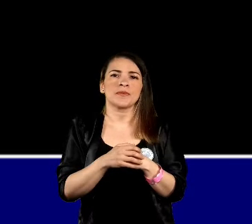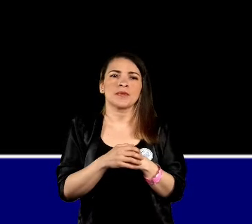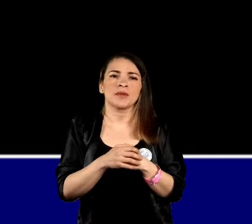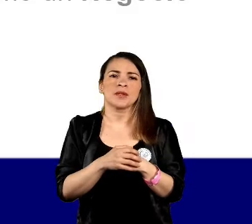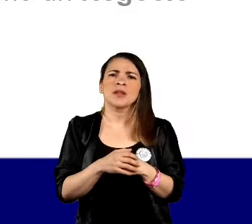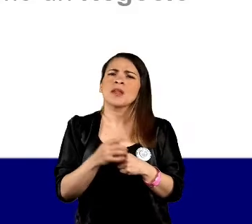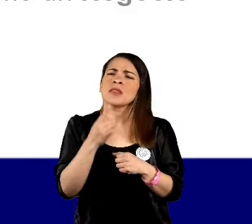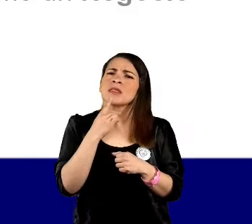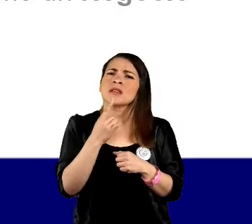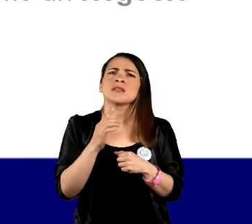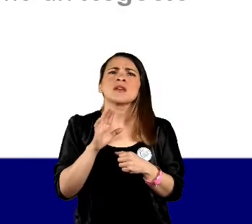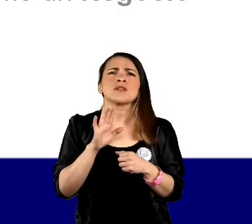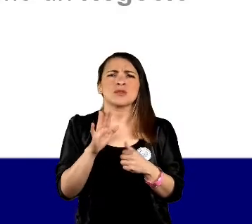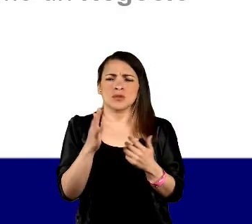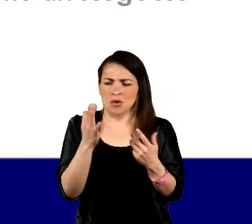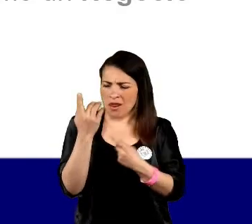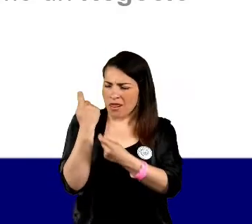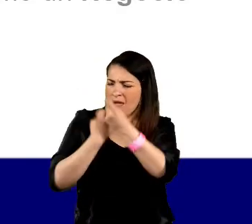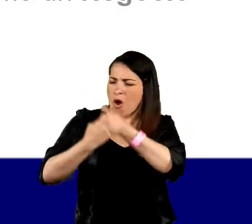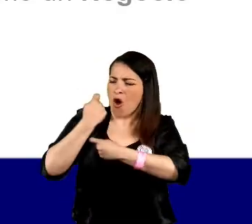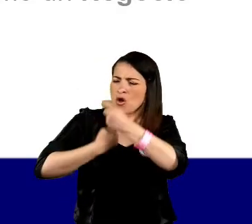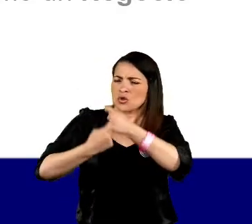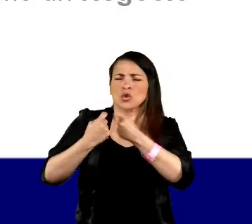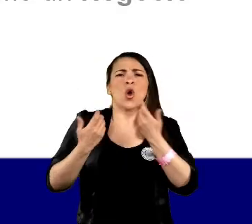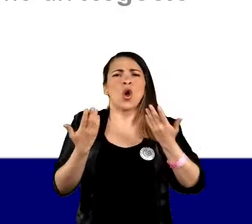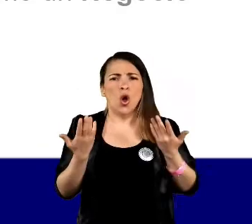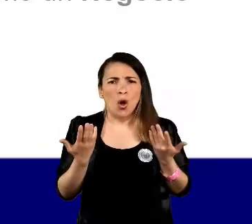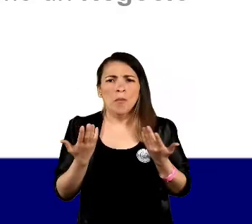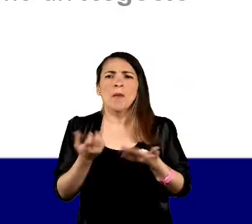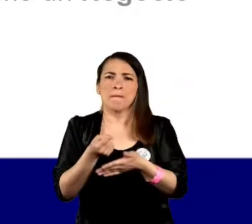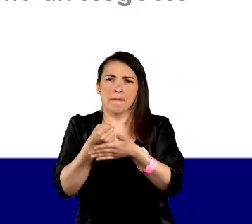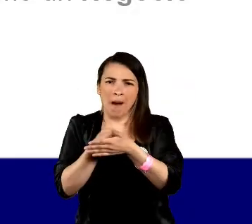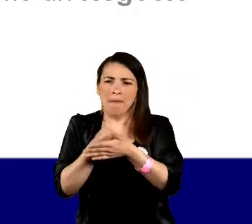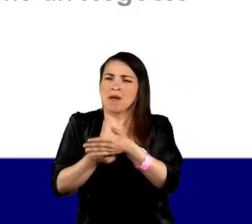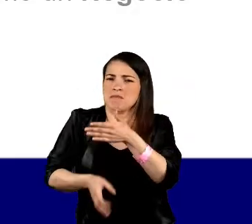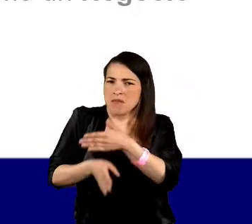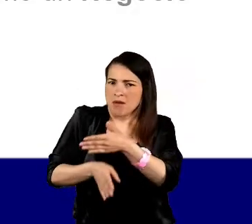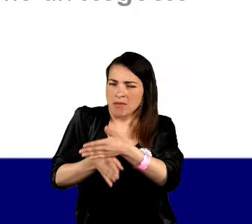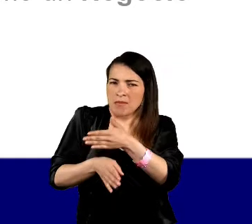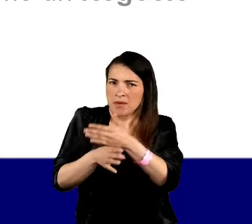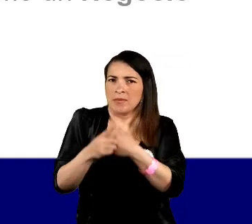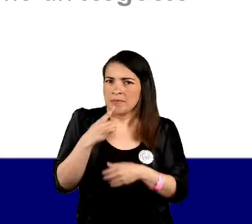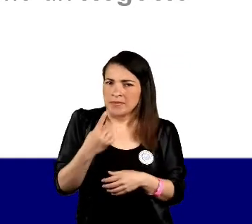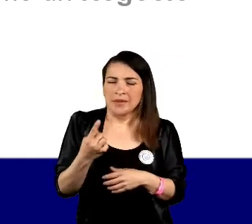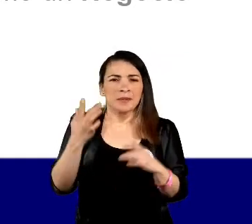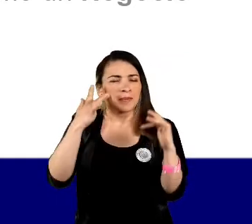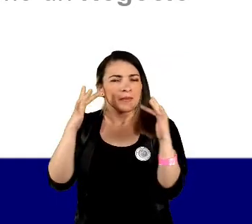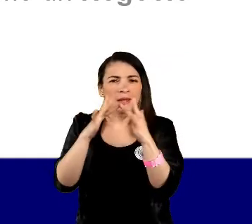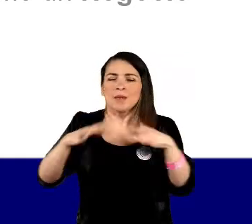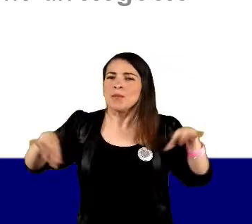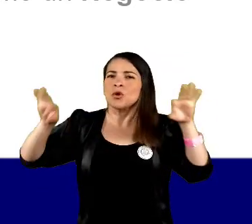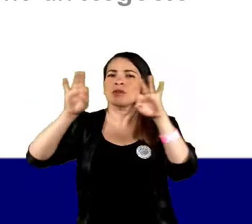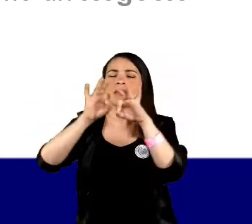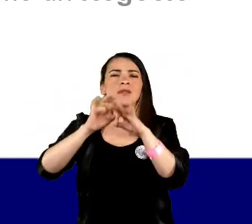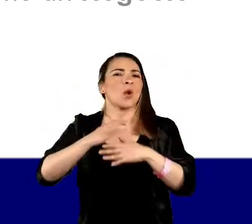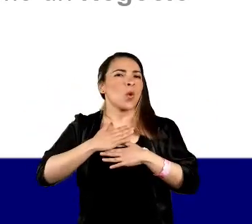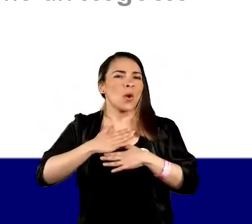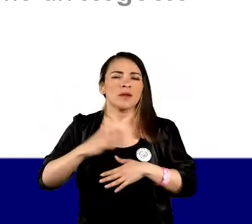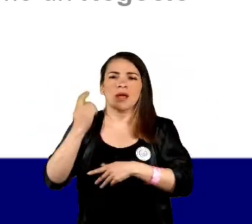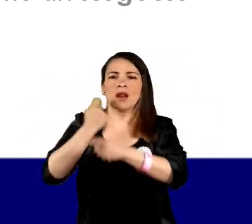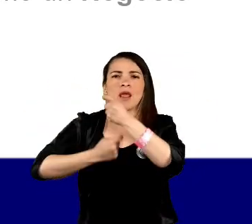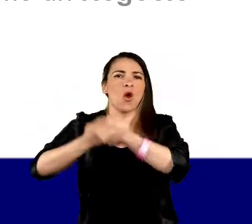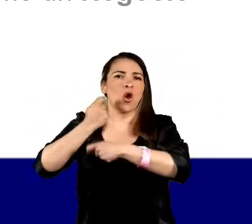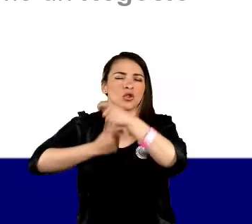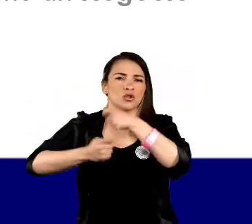se entiende para modelar un negocio la perseverancia es clave para cualquier negocio y la perseverancia